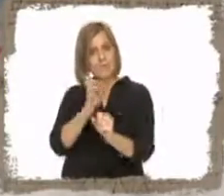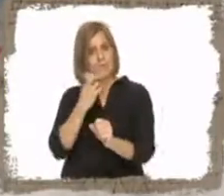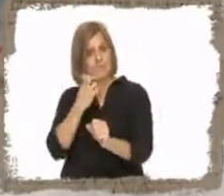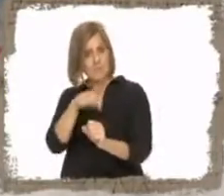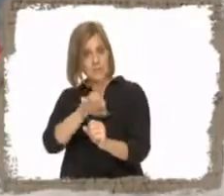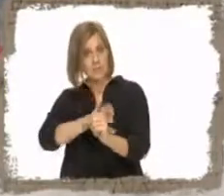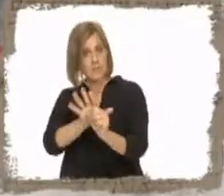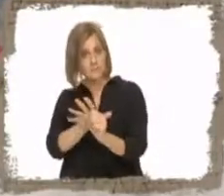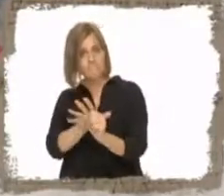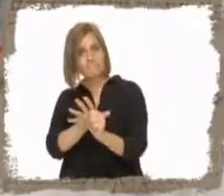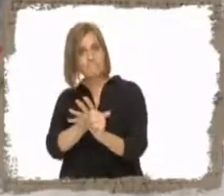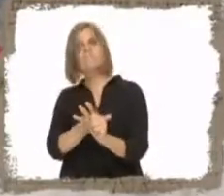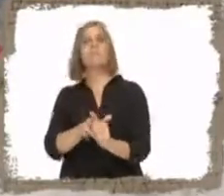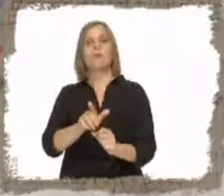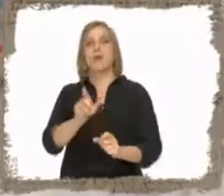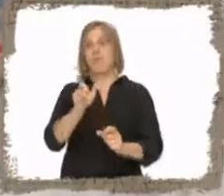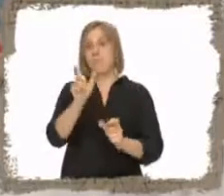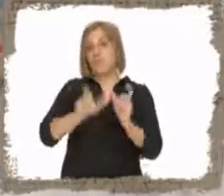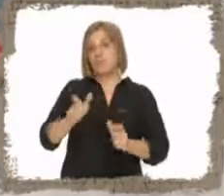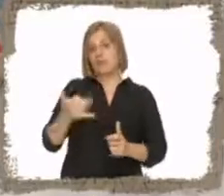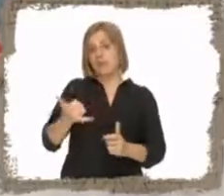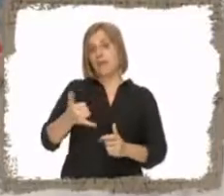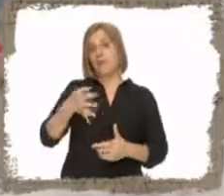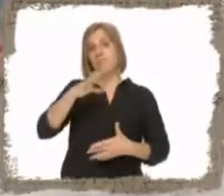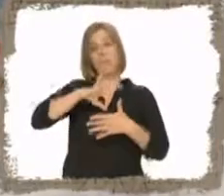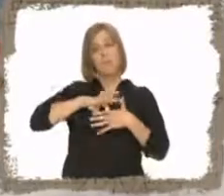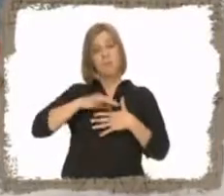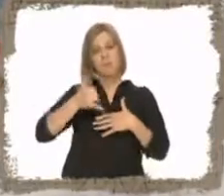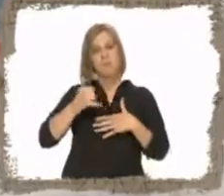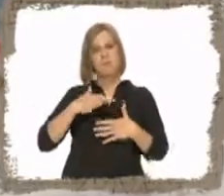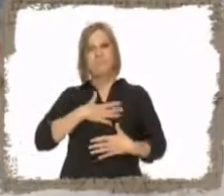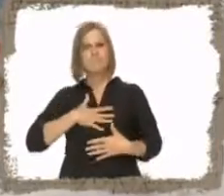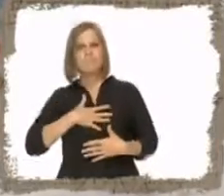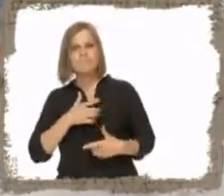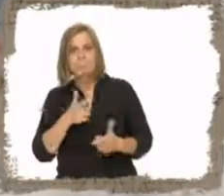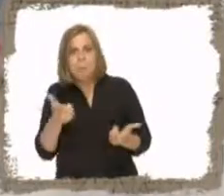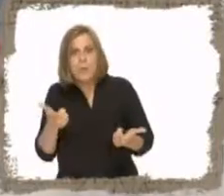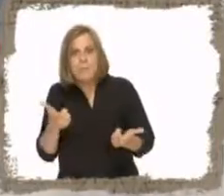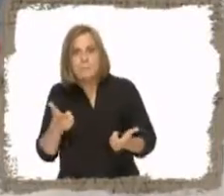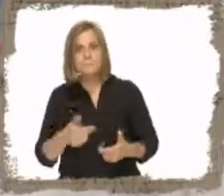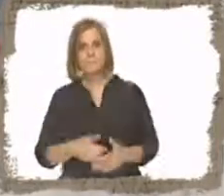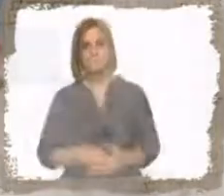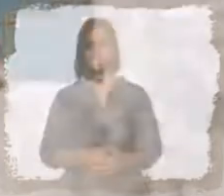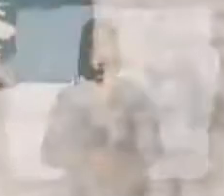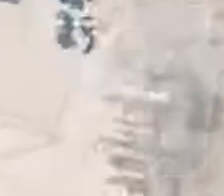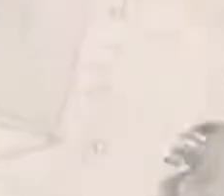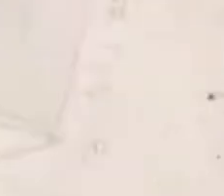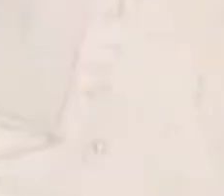COVID-19. Portamos el virus, pero a veces no lo sentimos.